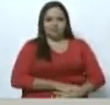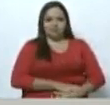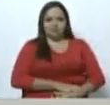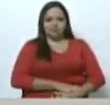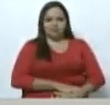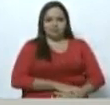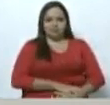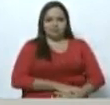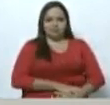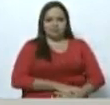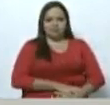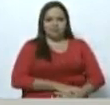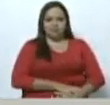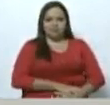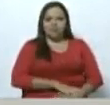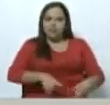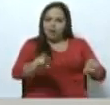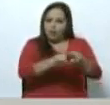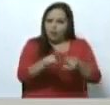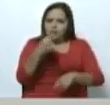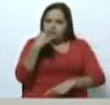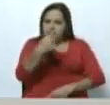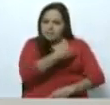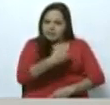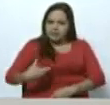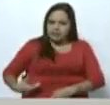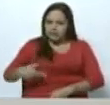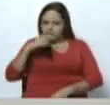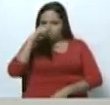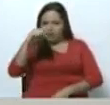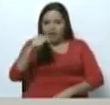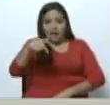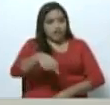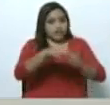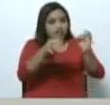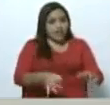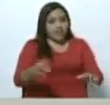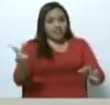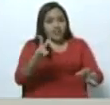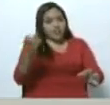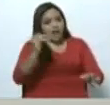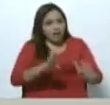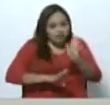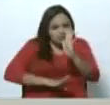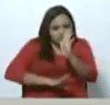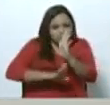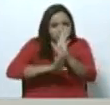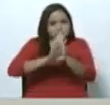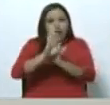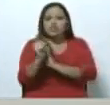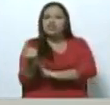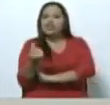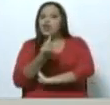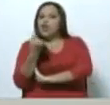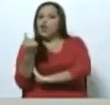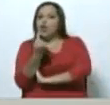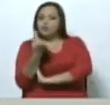Así como dice nuestro presidente, es una realidad, este país se está levantando solo,